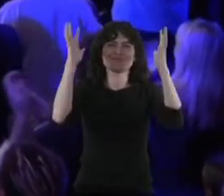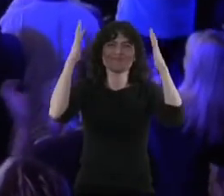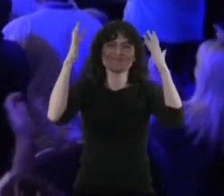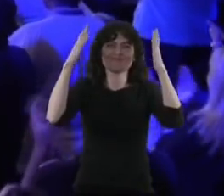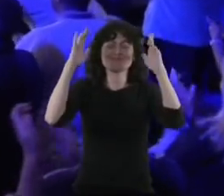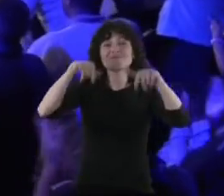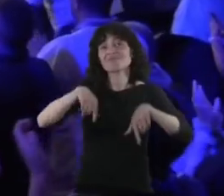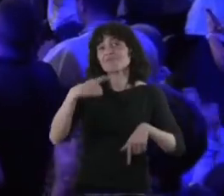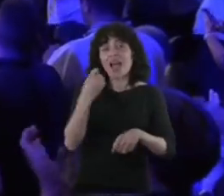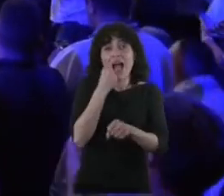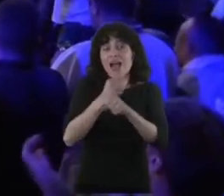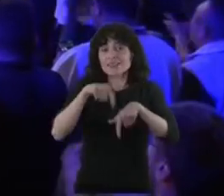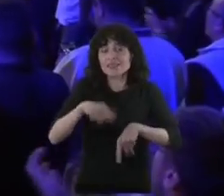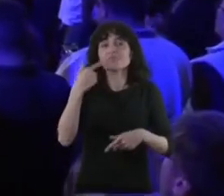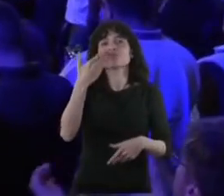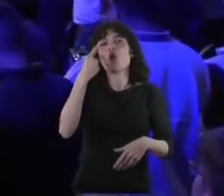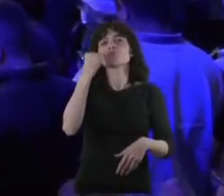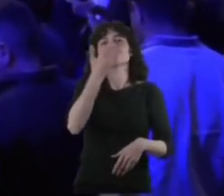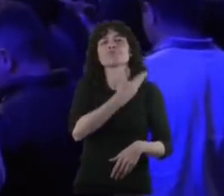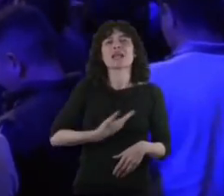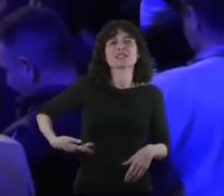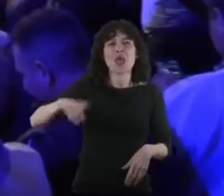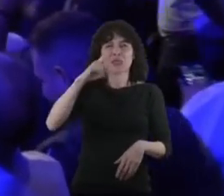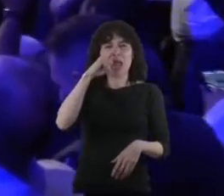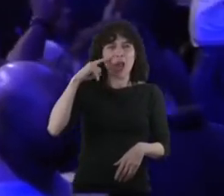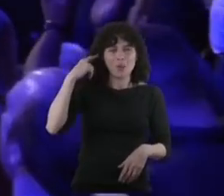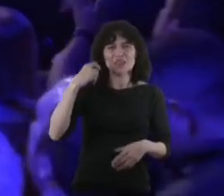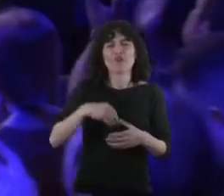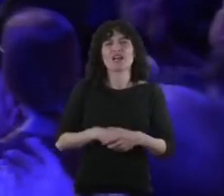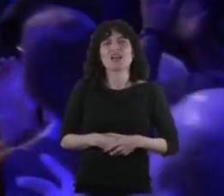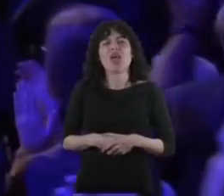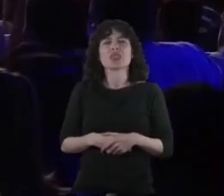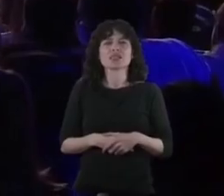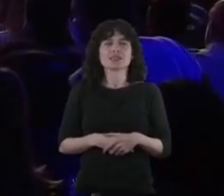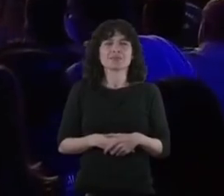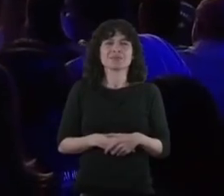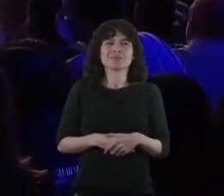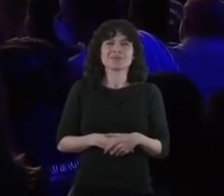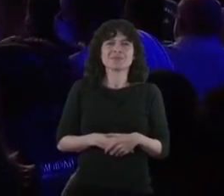Fueron las palabras del señor presidente de la Nación, Alberto Fernández,